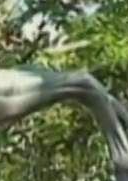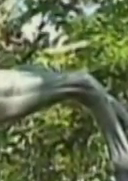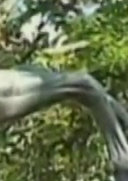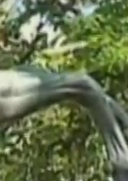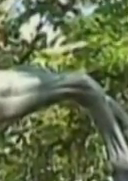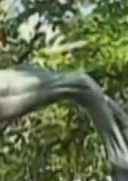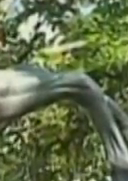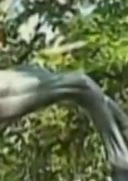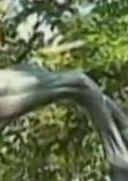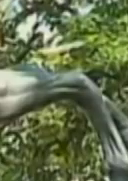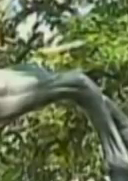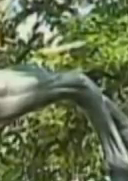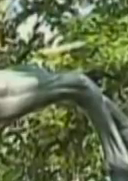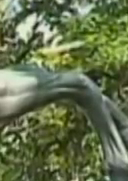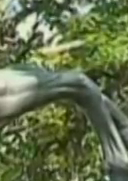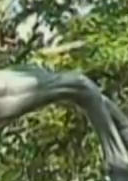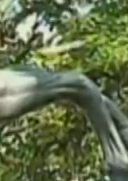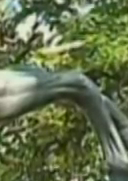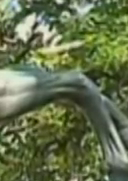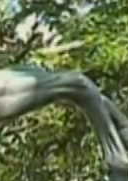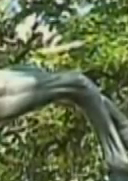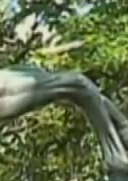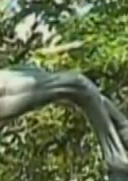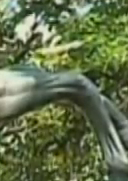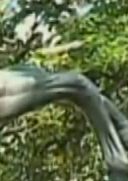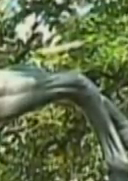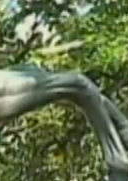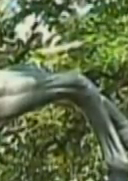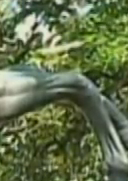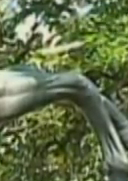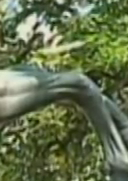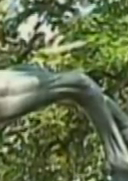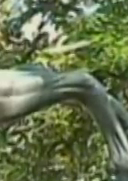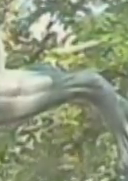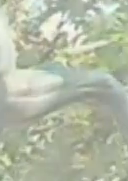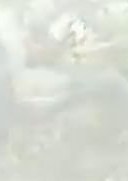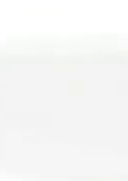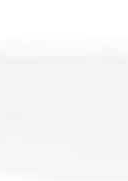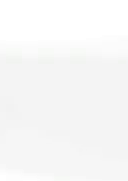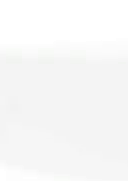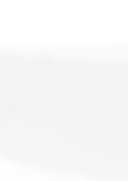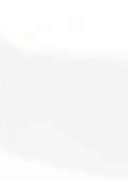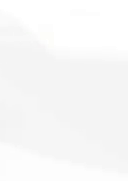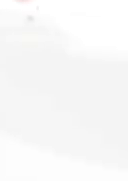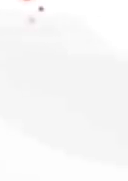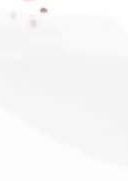de rosas, un santo ángel donde Dios reposa y el agua es diosa.